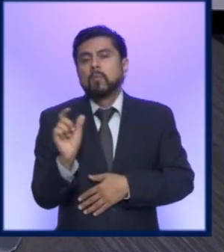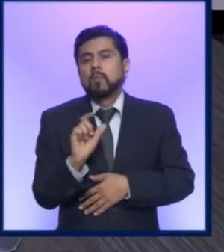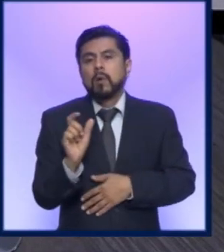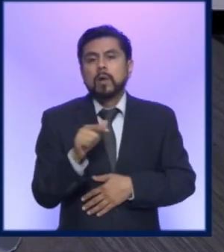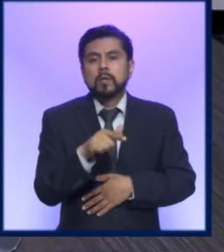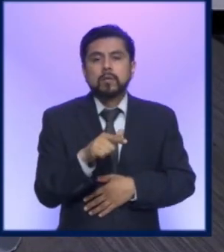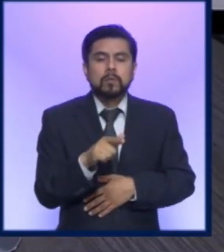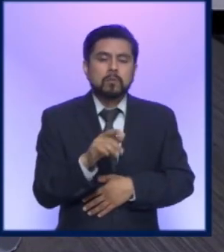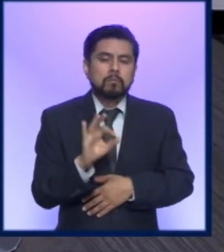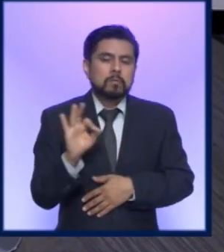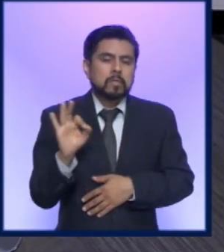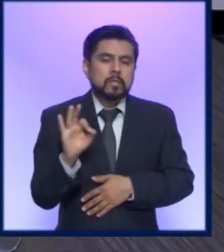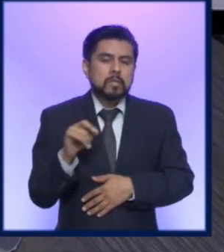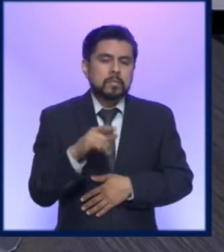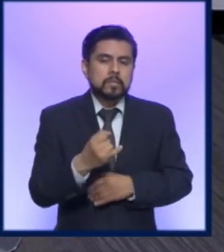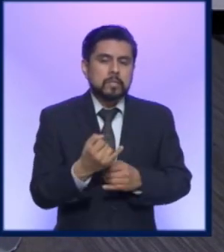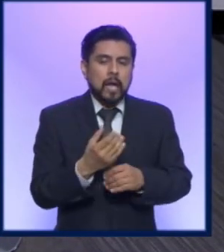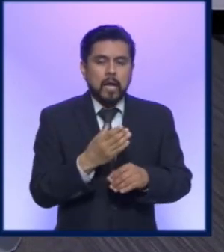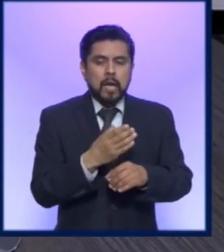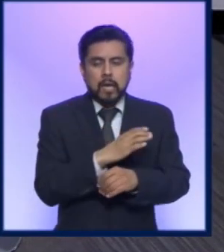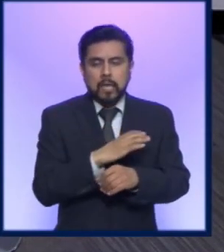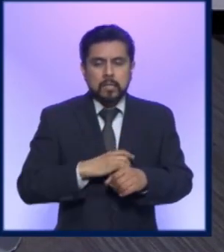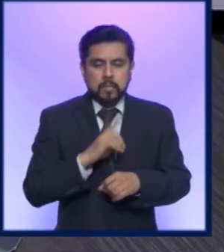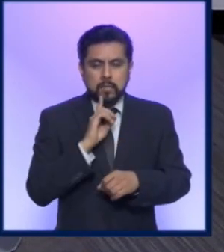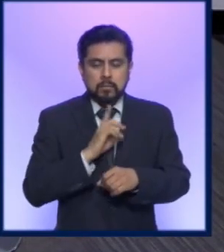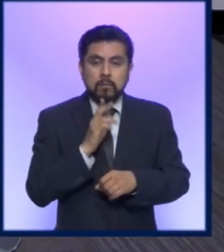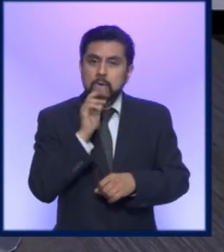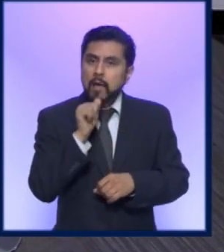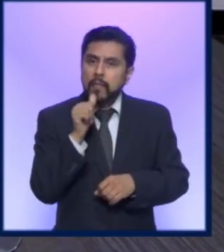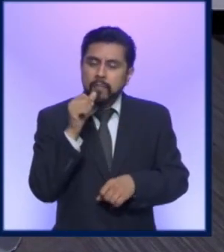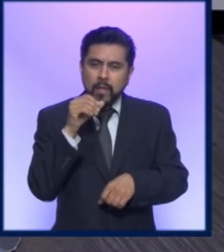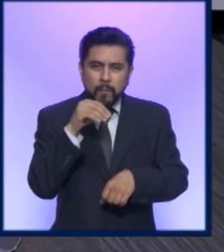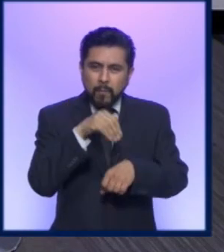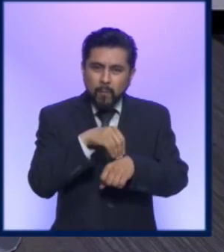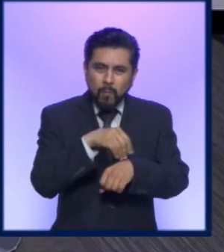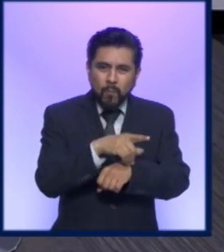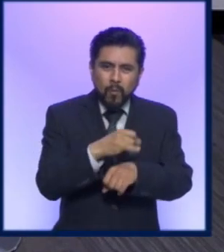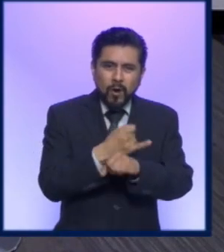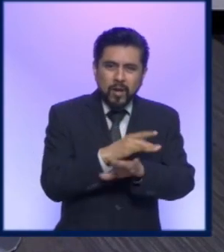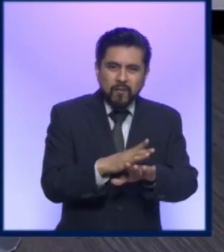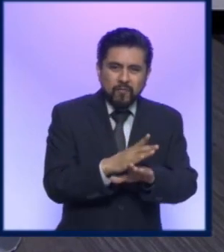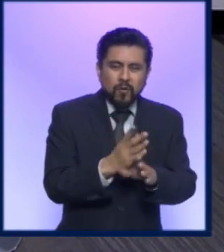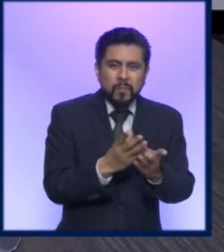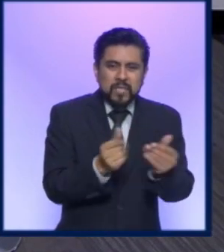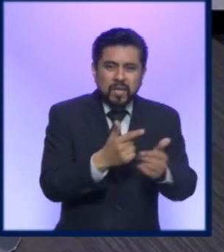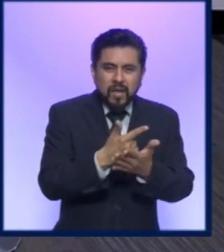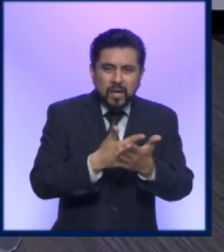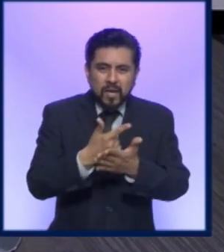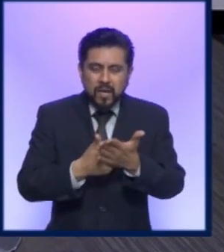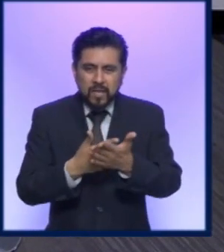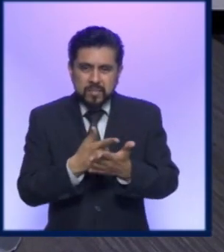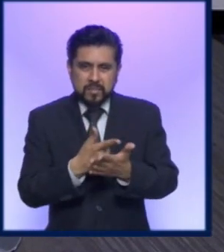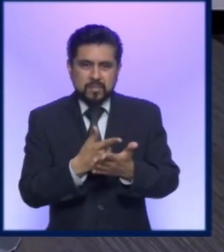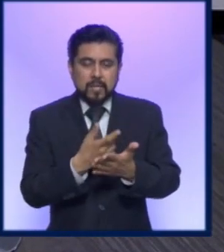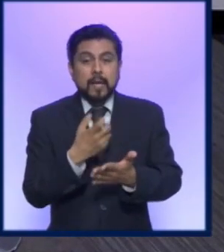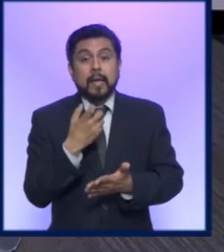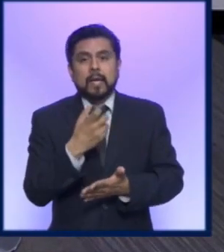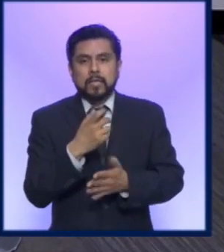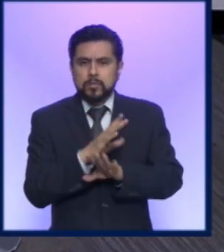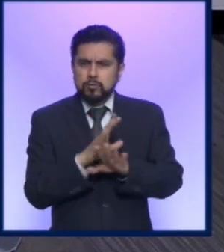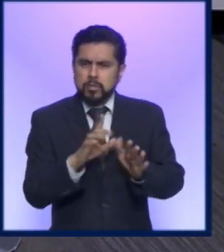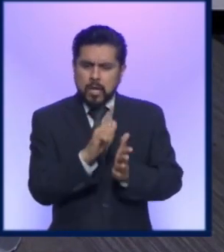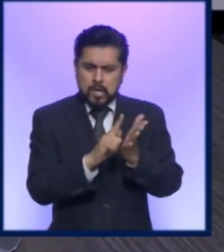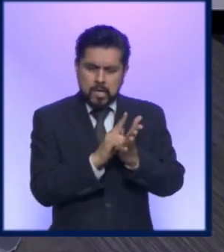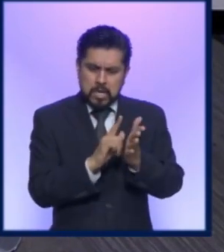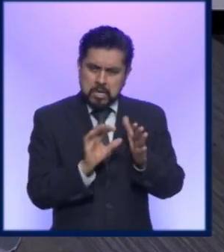incurran en la omisión de presentar sus informes de ingresos y de gastos para la obtención del respaldo de la ciudadanía